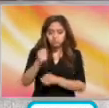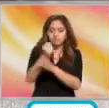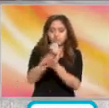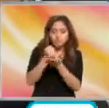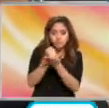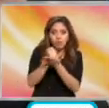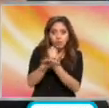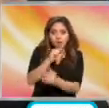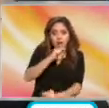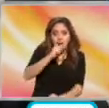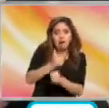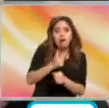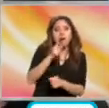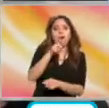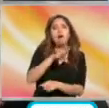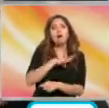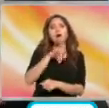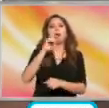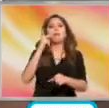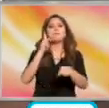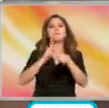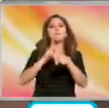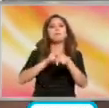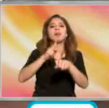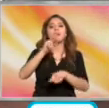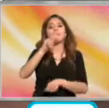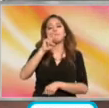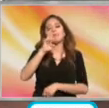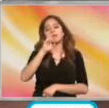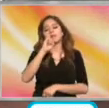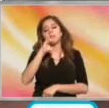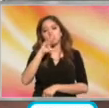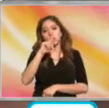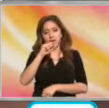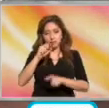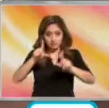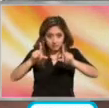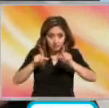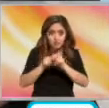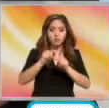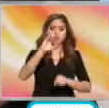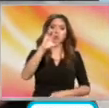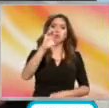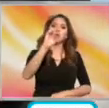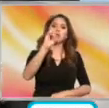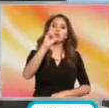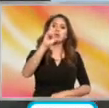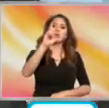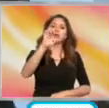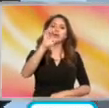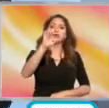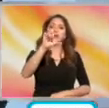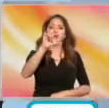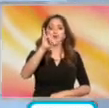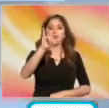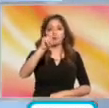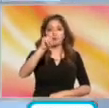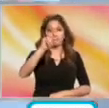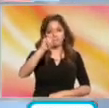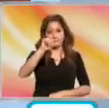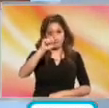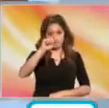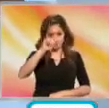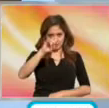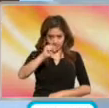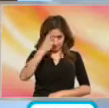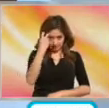aparecen cálculos en la vesícula. El padecimiento se llama colelitiasis. Colelitiasis. Colelitiasis. Entonces es la